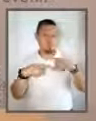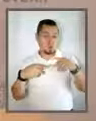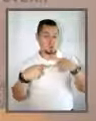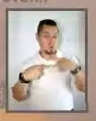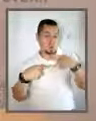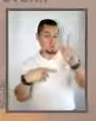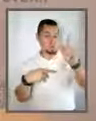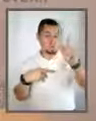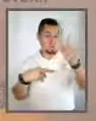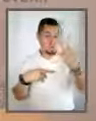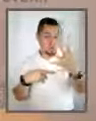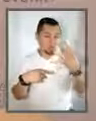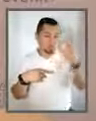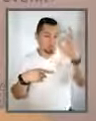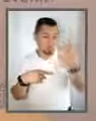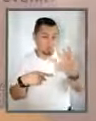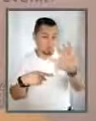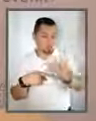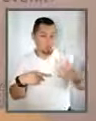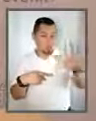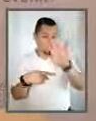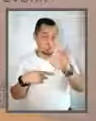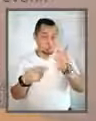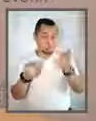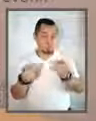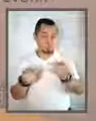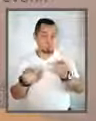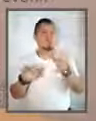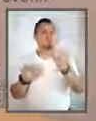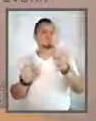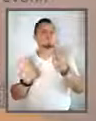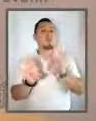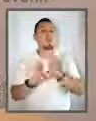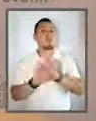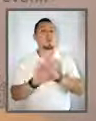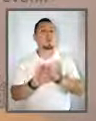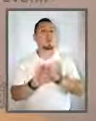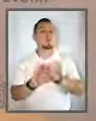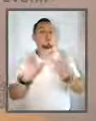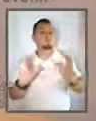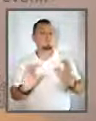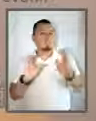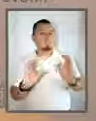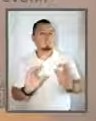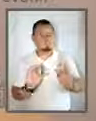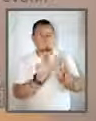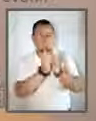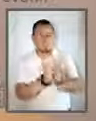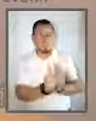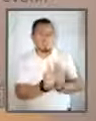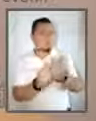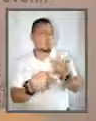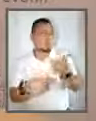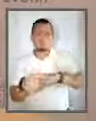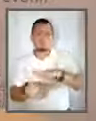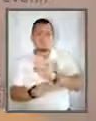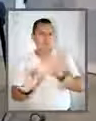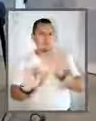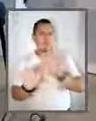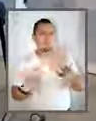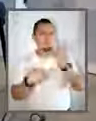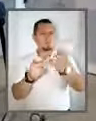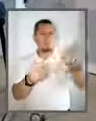el 84% de todos los casos, se mantienen en resguardo y no están hospitalizados. Se